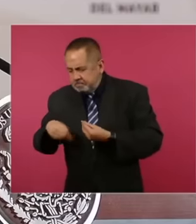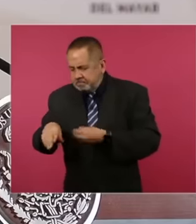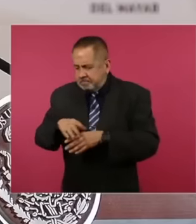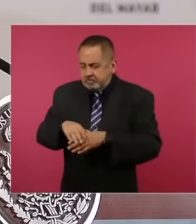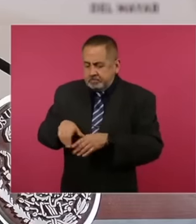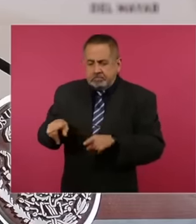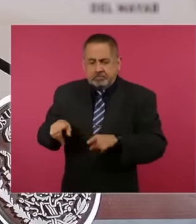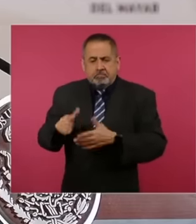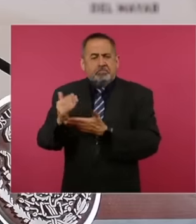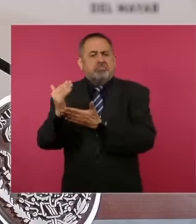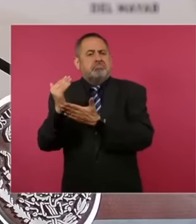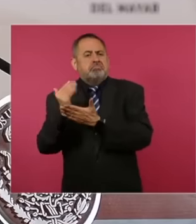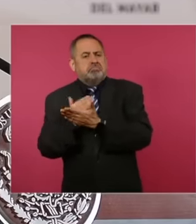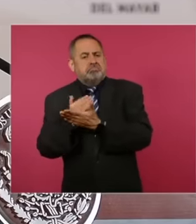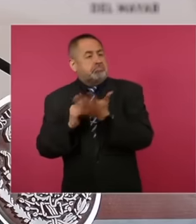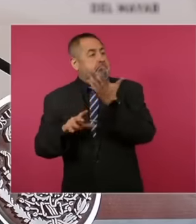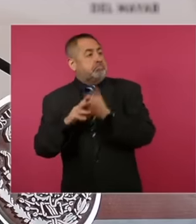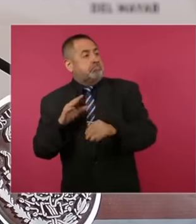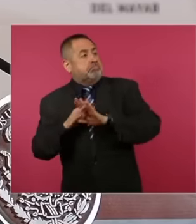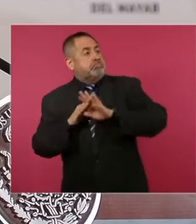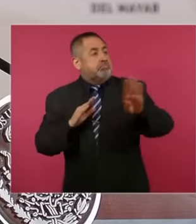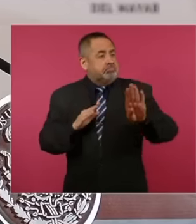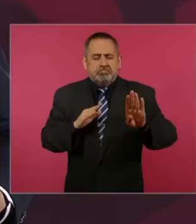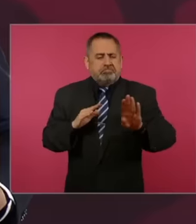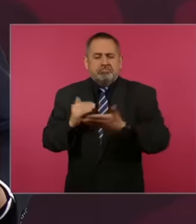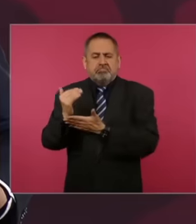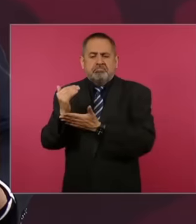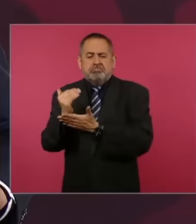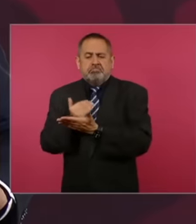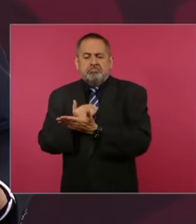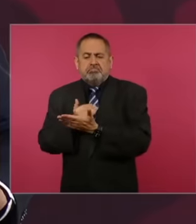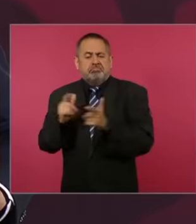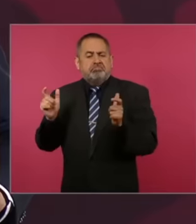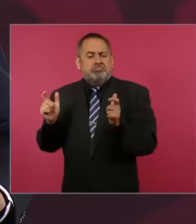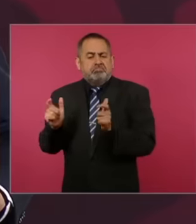se limita, se atempera el flujo migratorio.